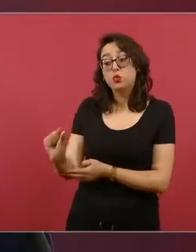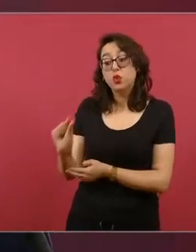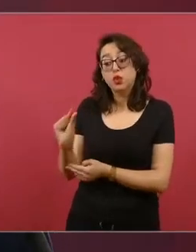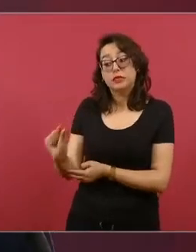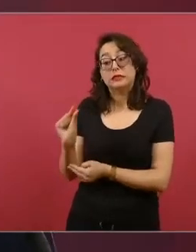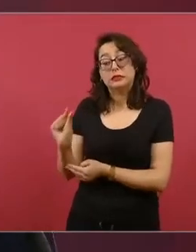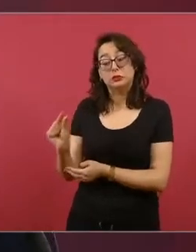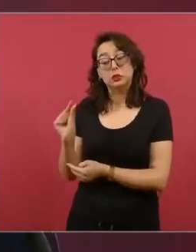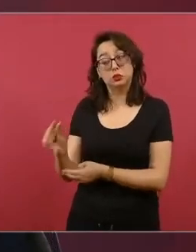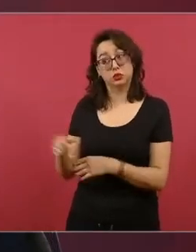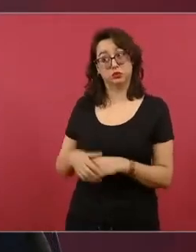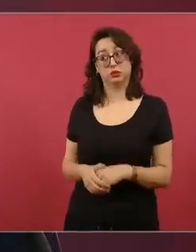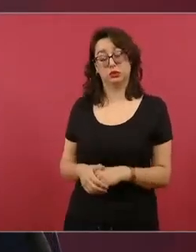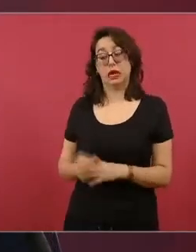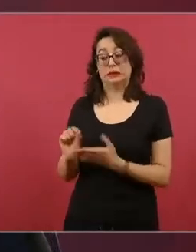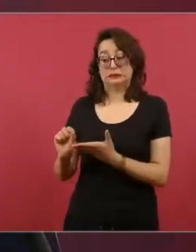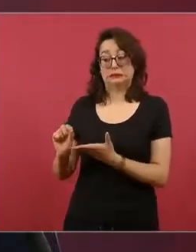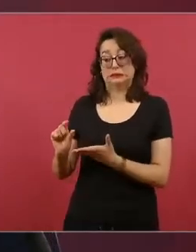porque había inflación.